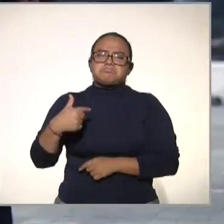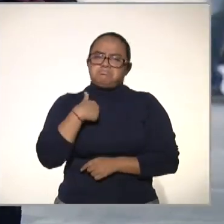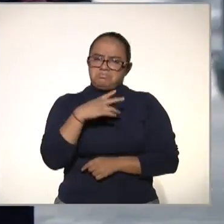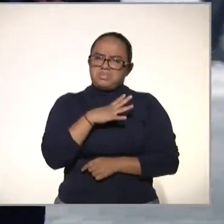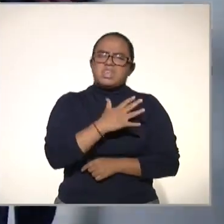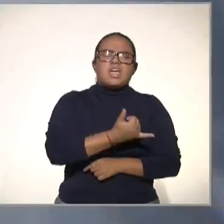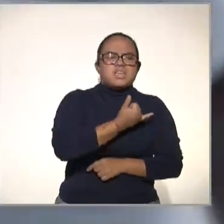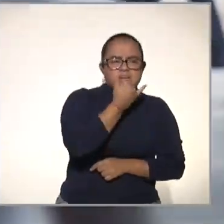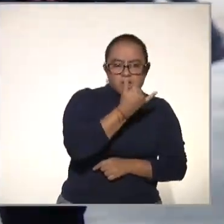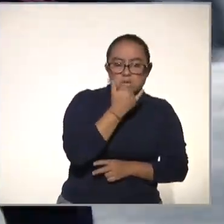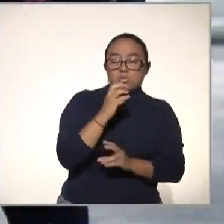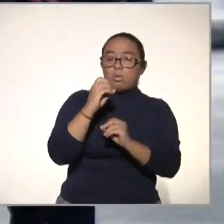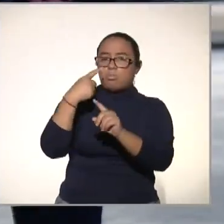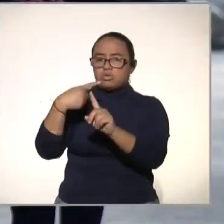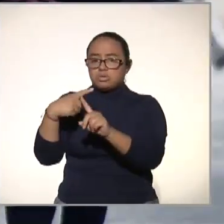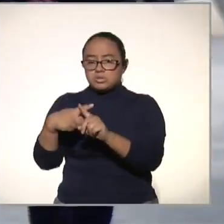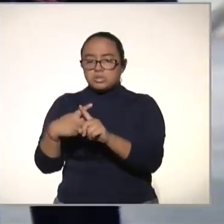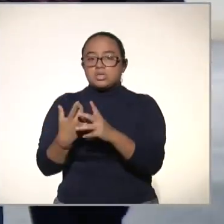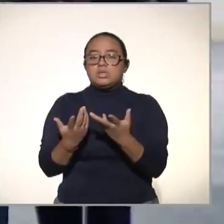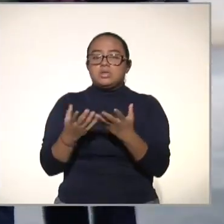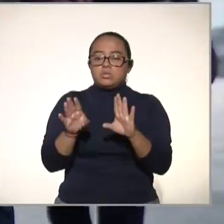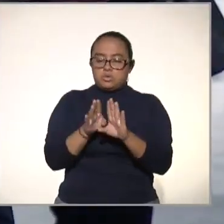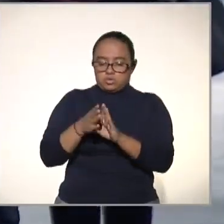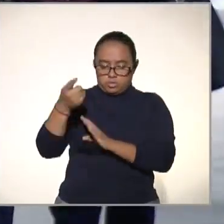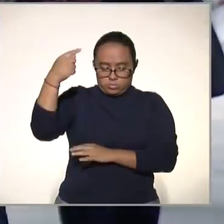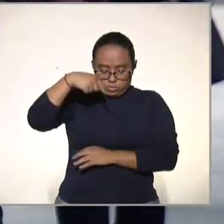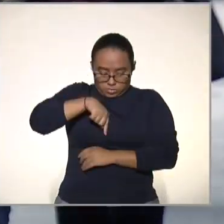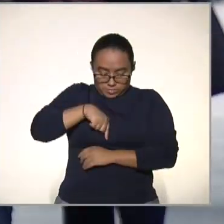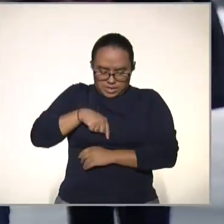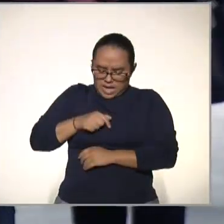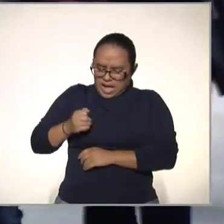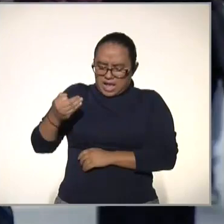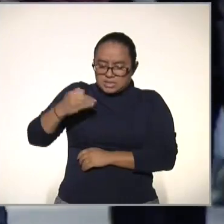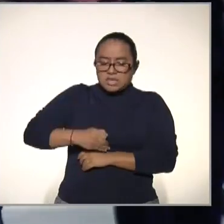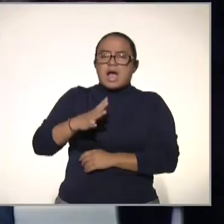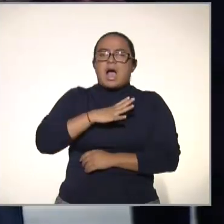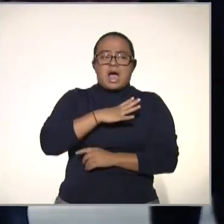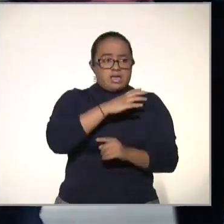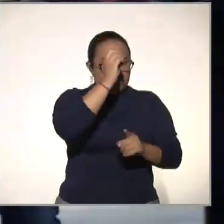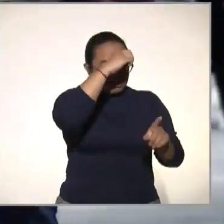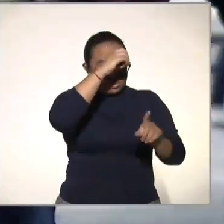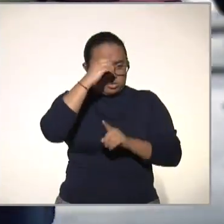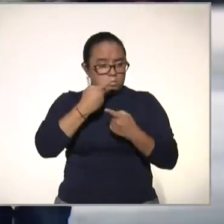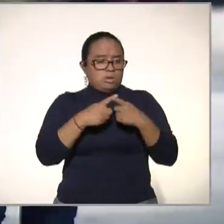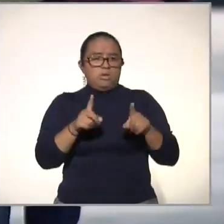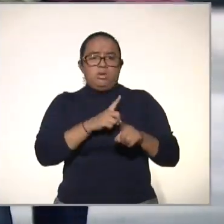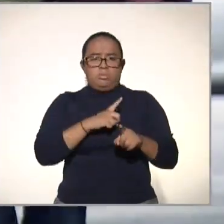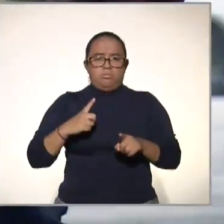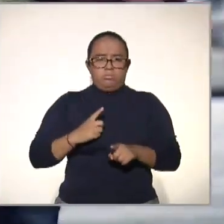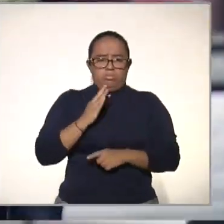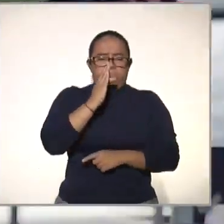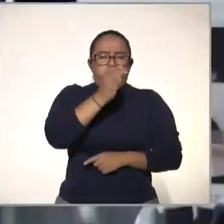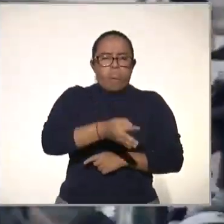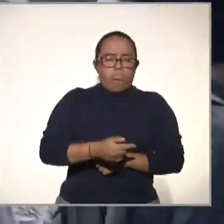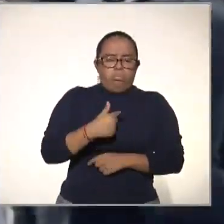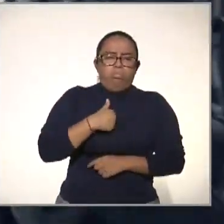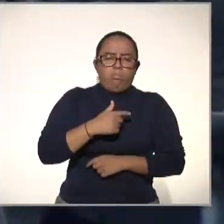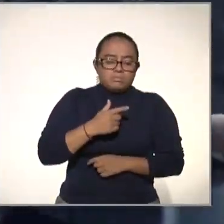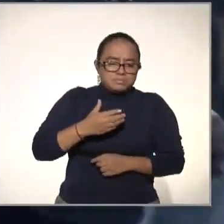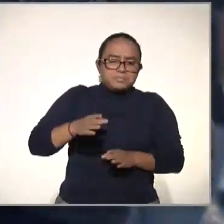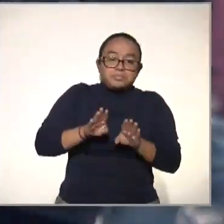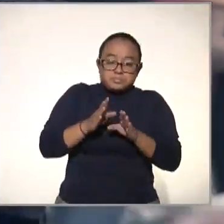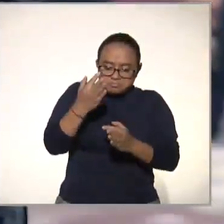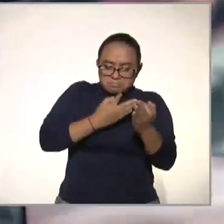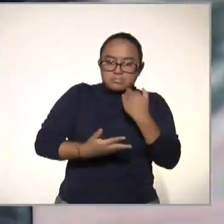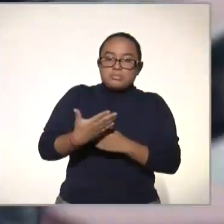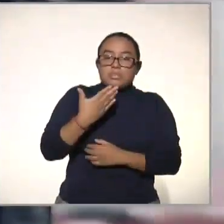defectos y virtudes, comprender nuestra esencia y aceptar nuestras diferencias, ser amables con nosotros mismos y callar ese